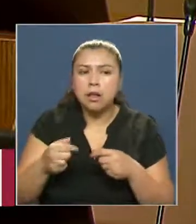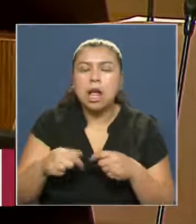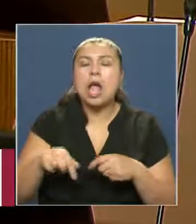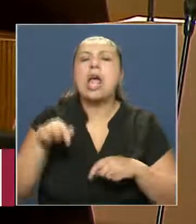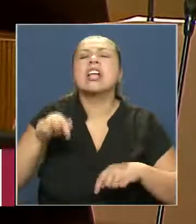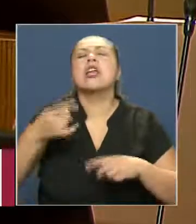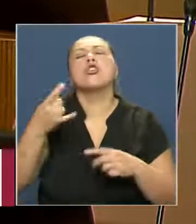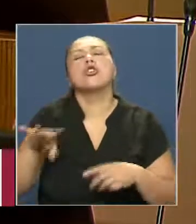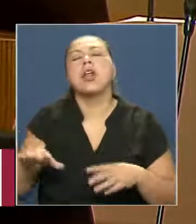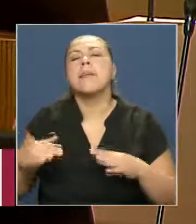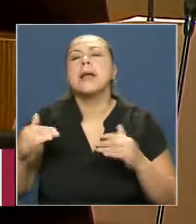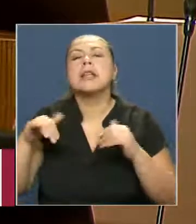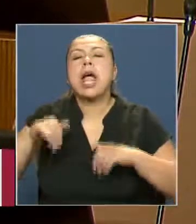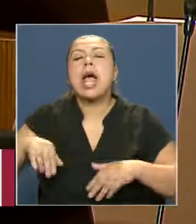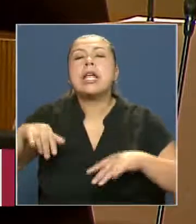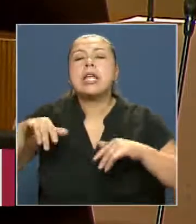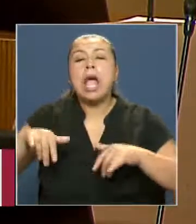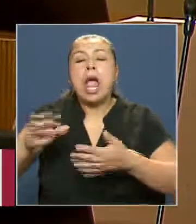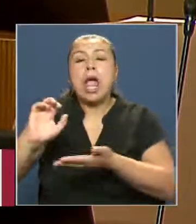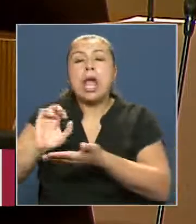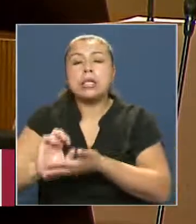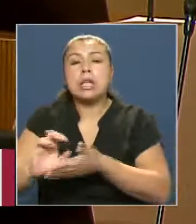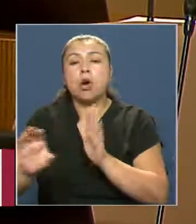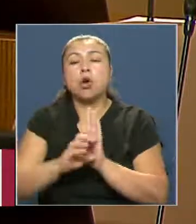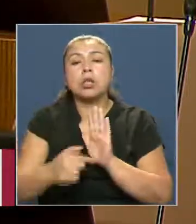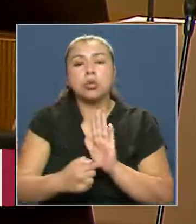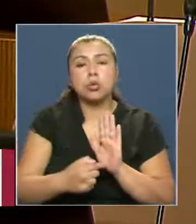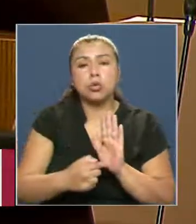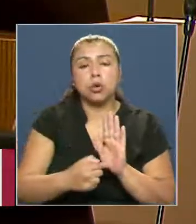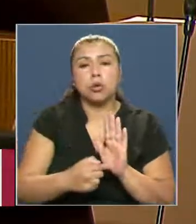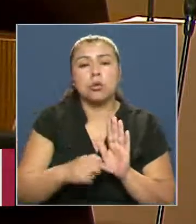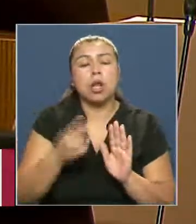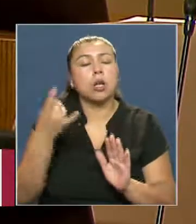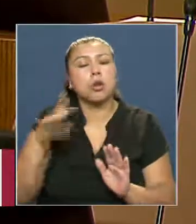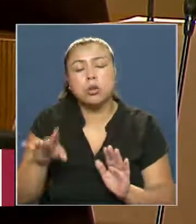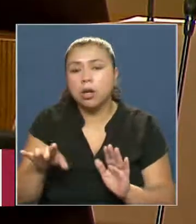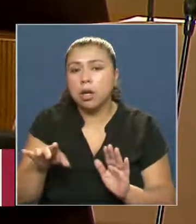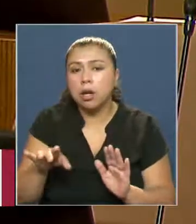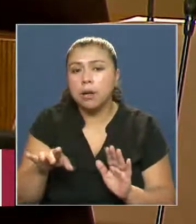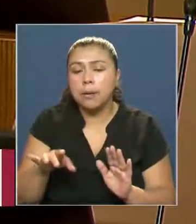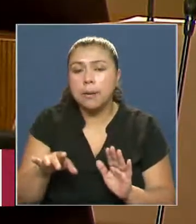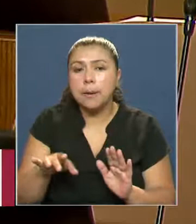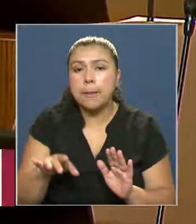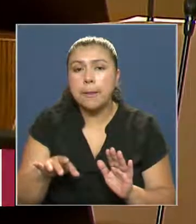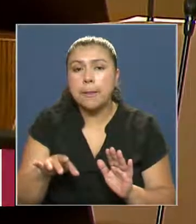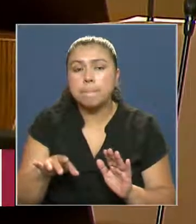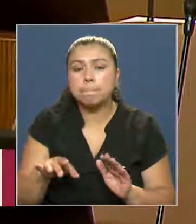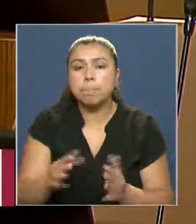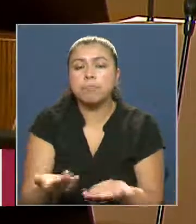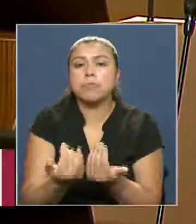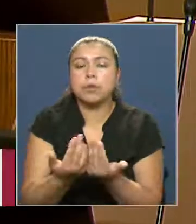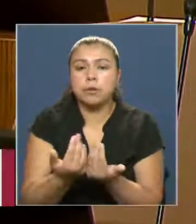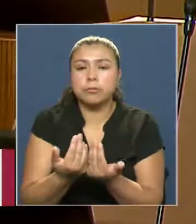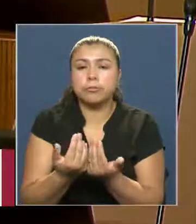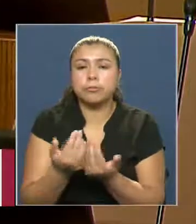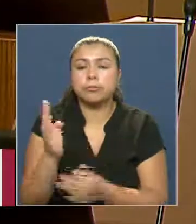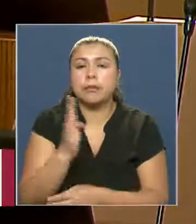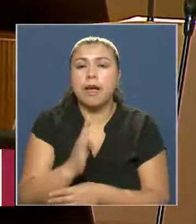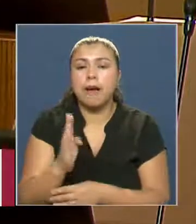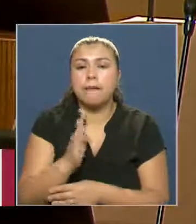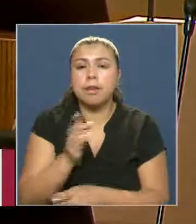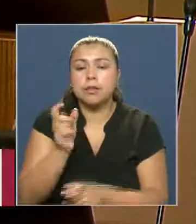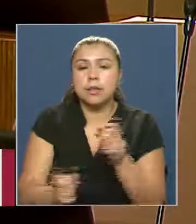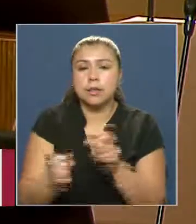excepción constitucional, sino que efectivamente sea que no se supedite las necesidades básicas de la